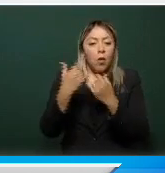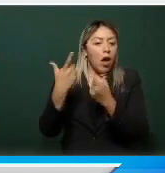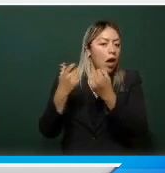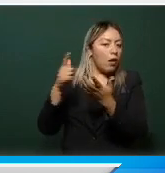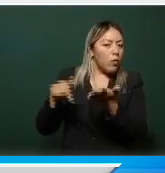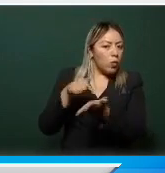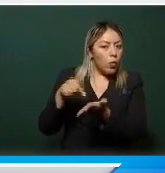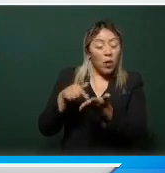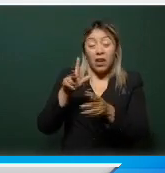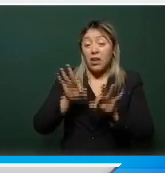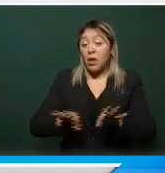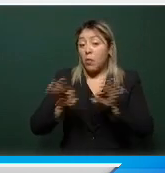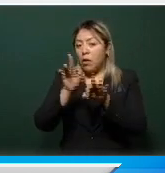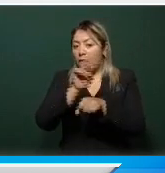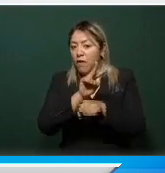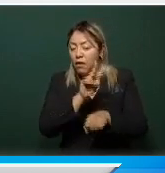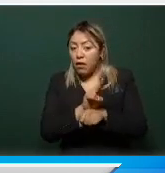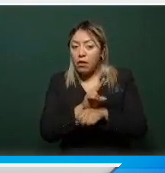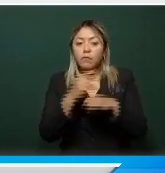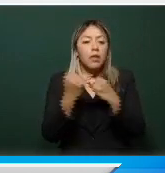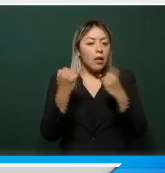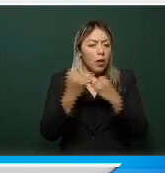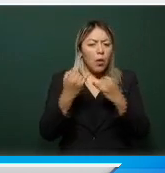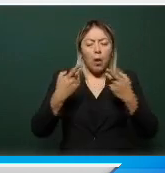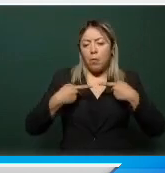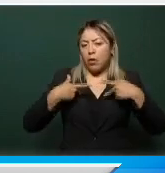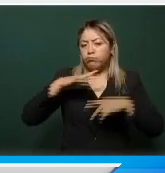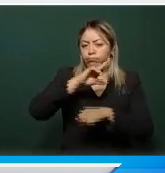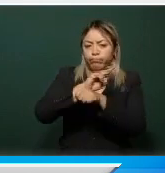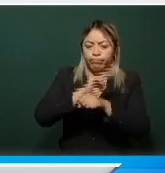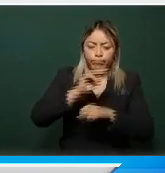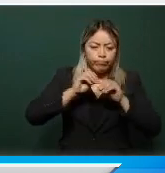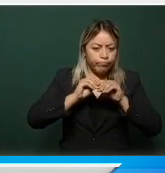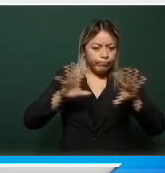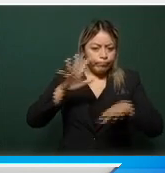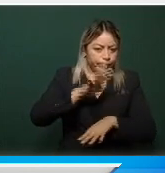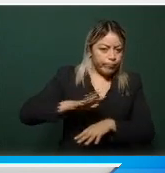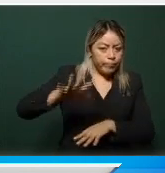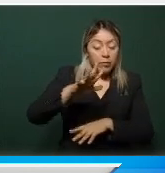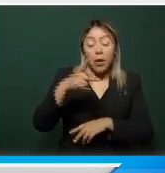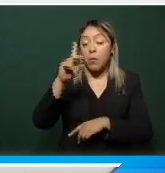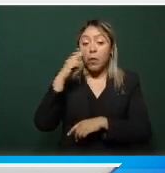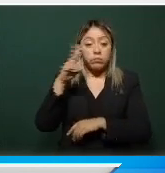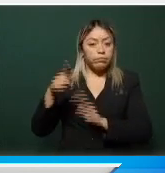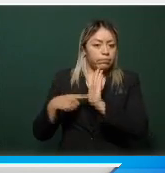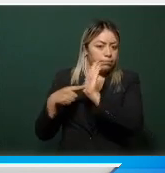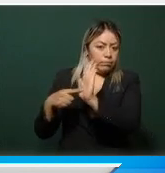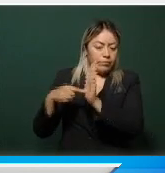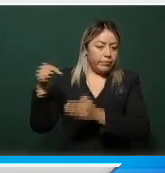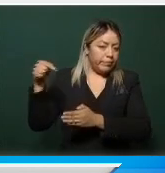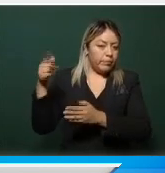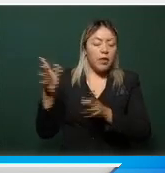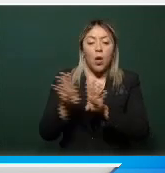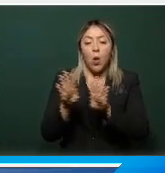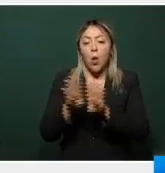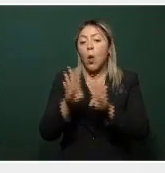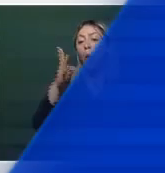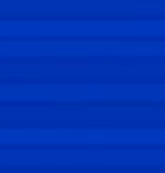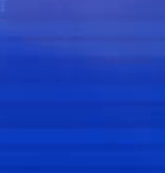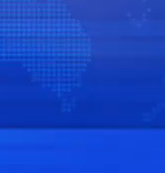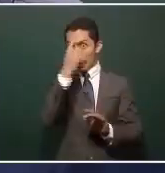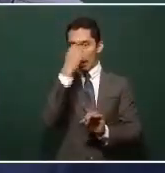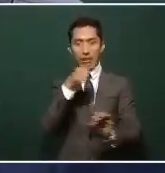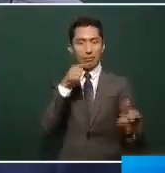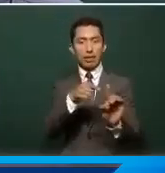con el gobernador para apoyar en las tareas de seguridad de manera coordinada con la Policía Estatal. Esto sucederá en 3 meses aproximadamente.